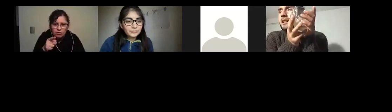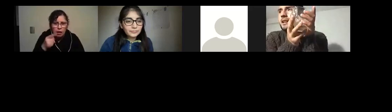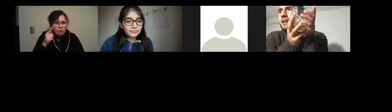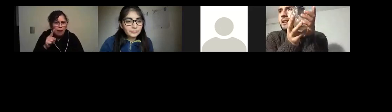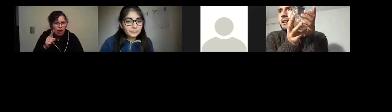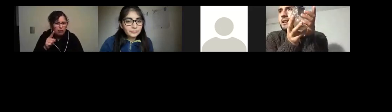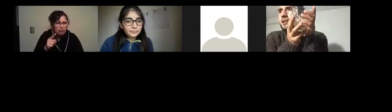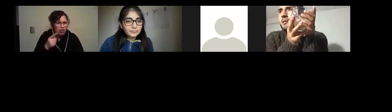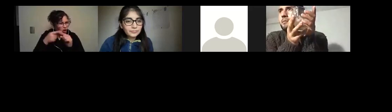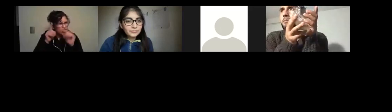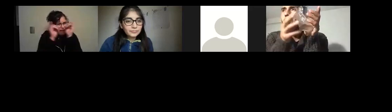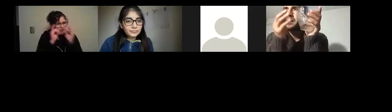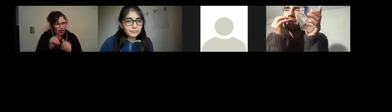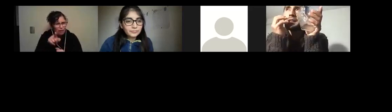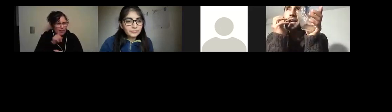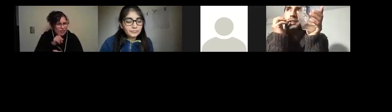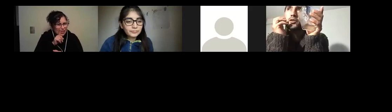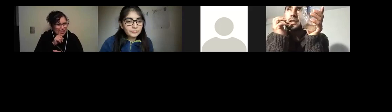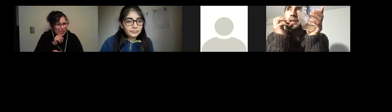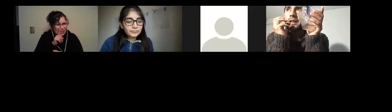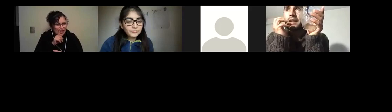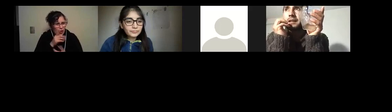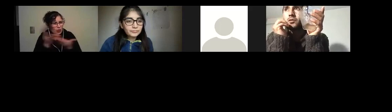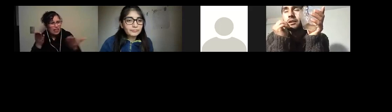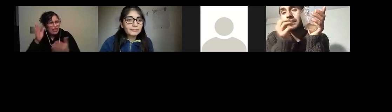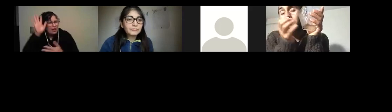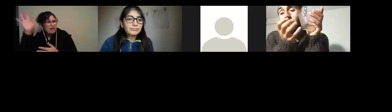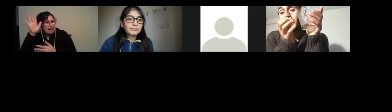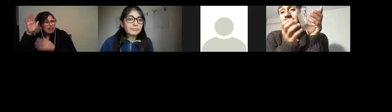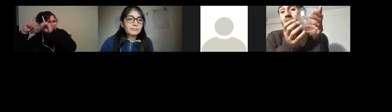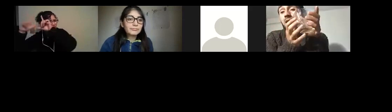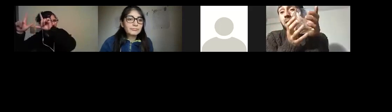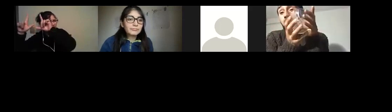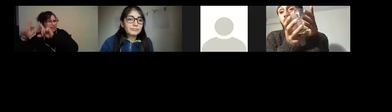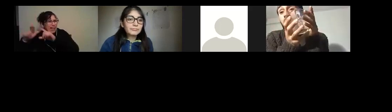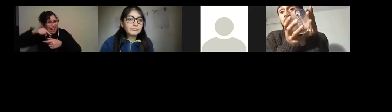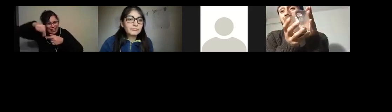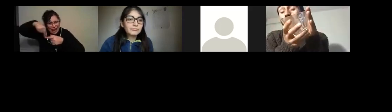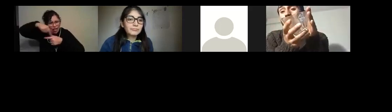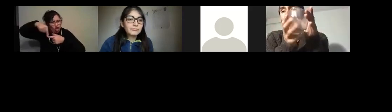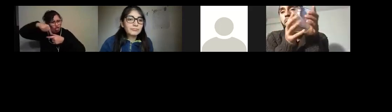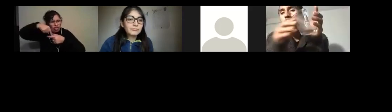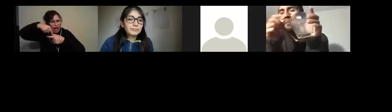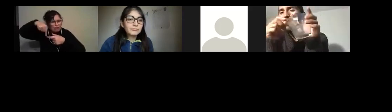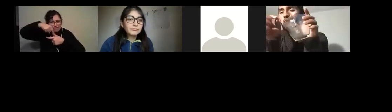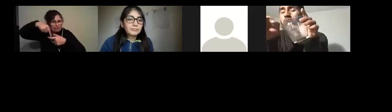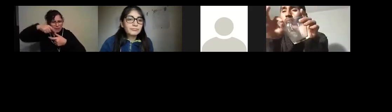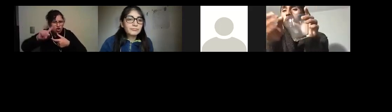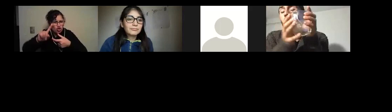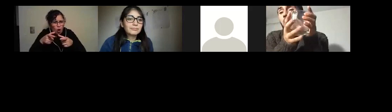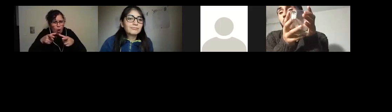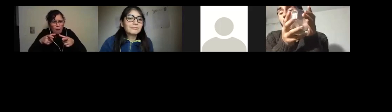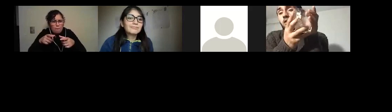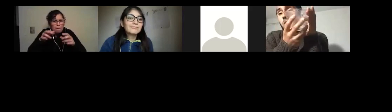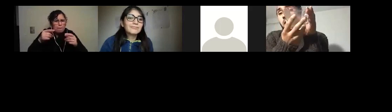¿ya? Pero la imagen que cada uno tiene en su cabeza probablemente sea la imagen de una taza redonda. Pero si yo